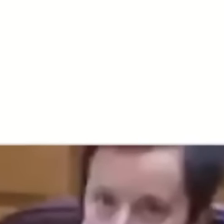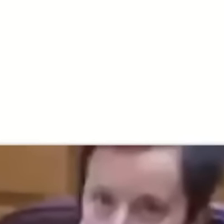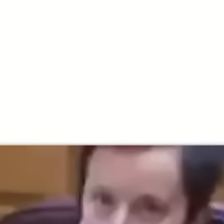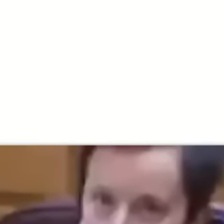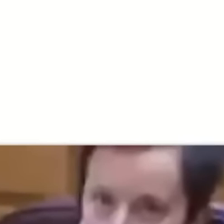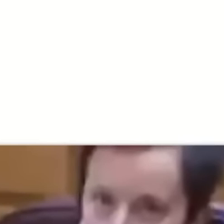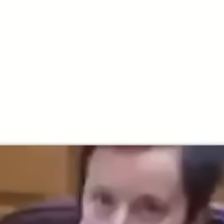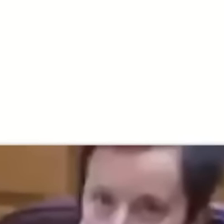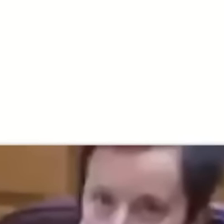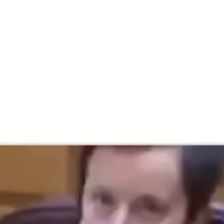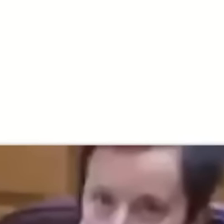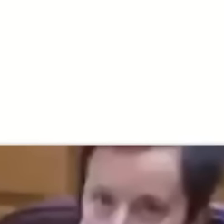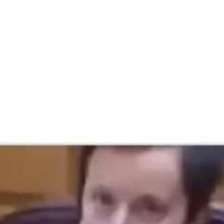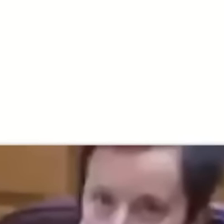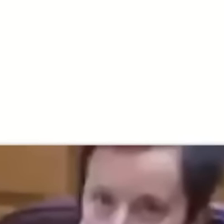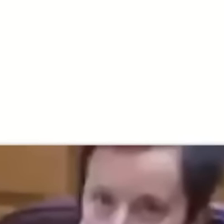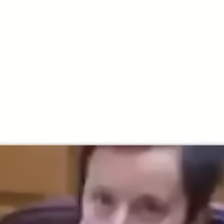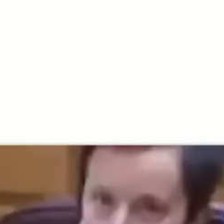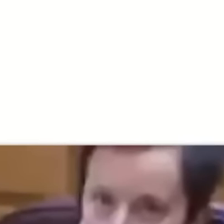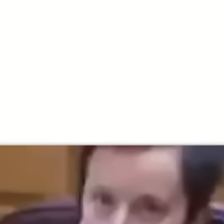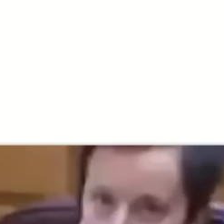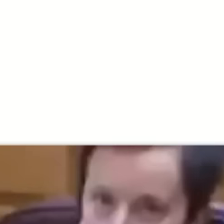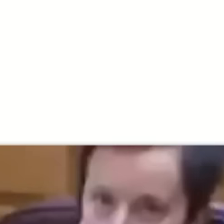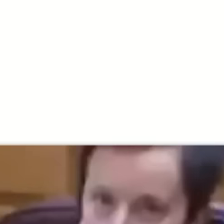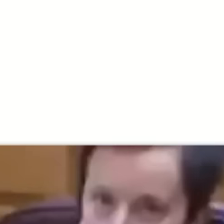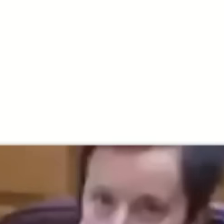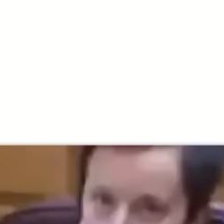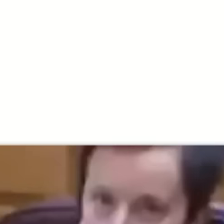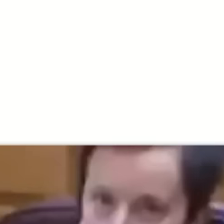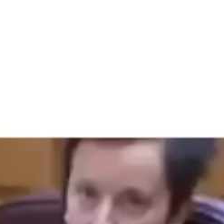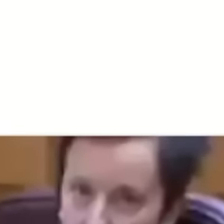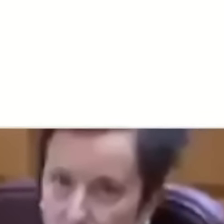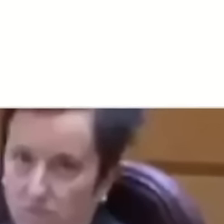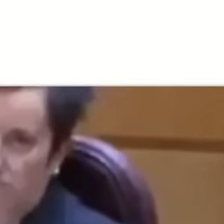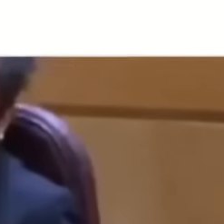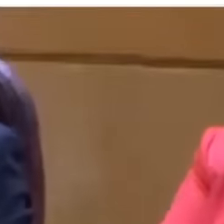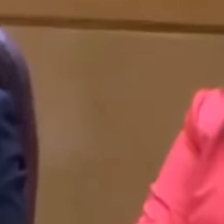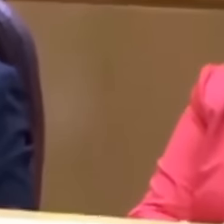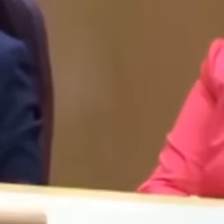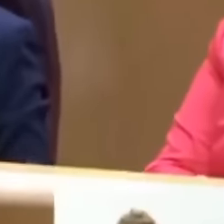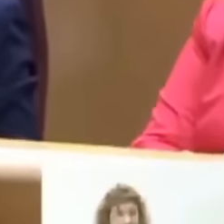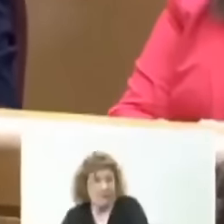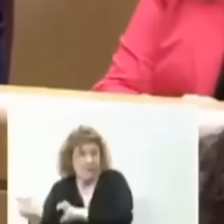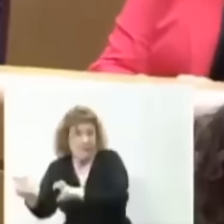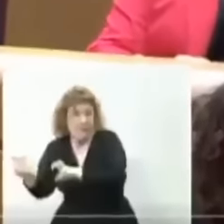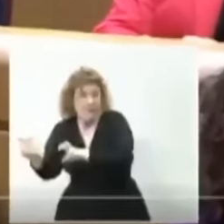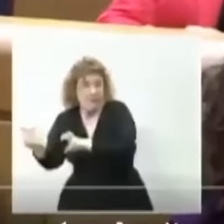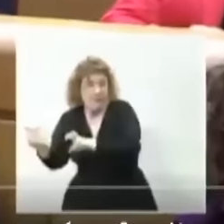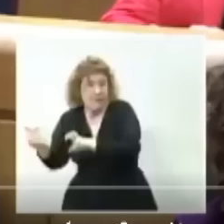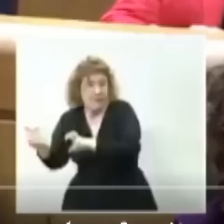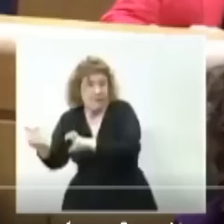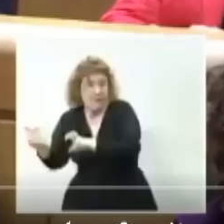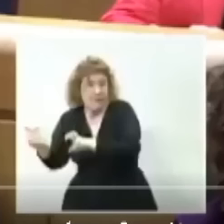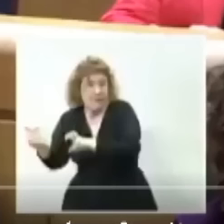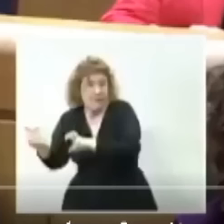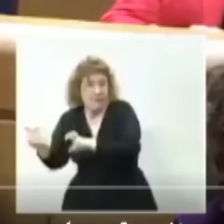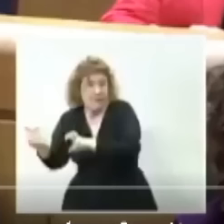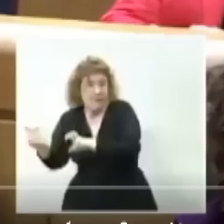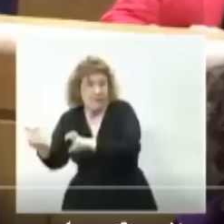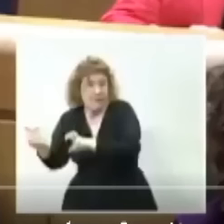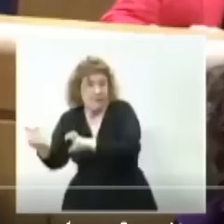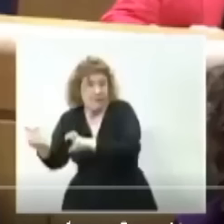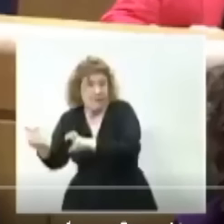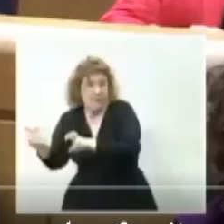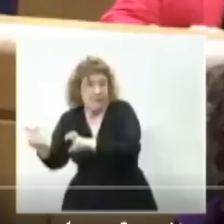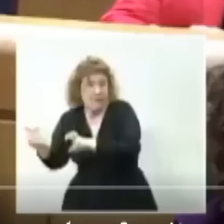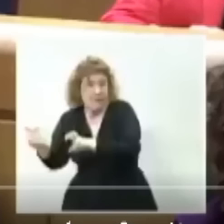elección competitiva sin que se proscriban los derechos políticos y electorales de nadie. Ya lleva plomo en el ala porque no se ha podido inscribir